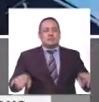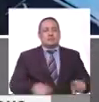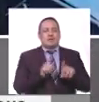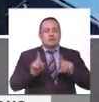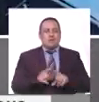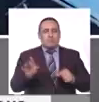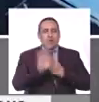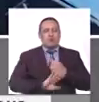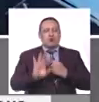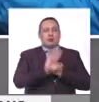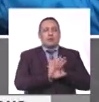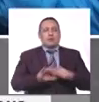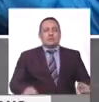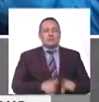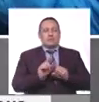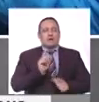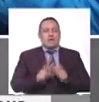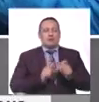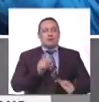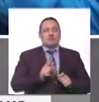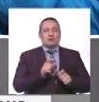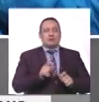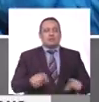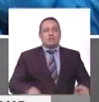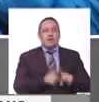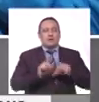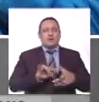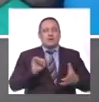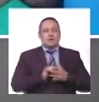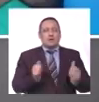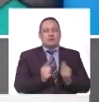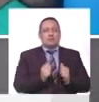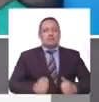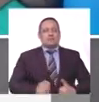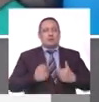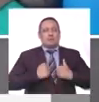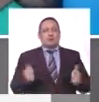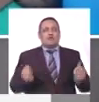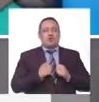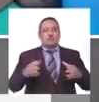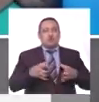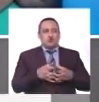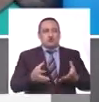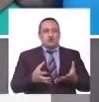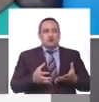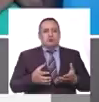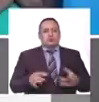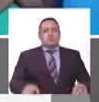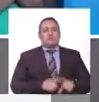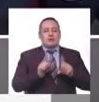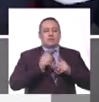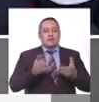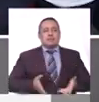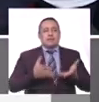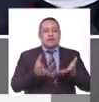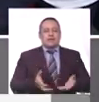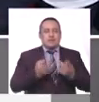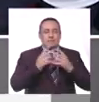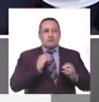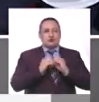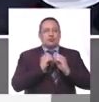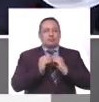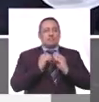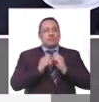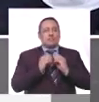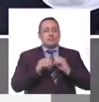para proteger a las personas que conviven con nosotros y darles